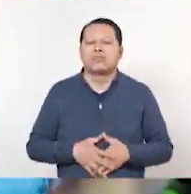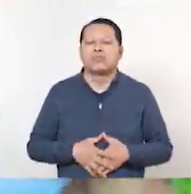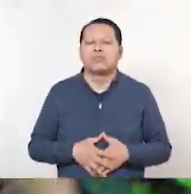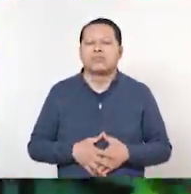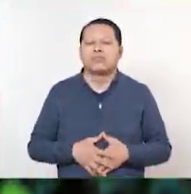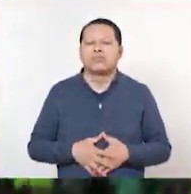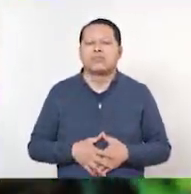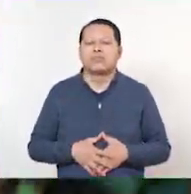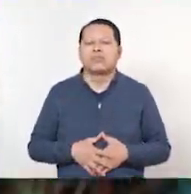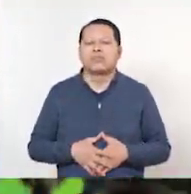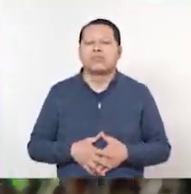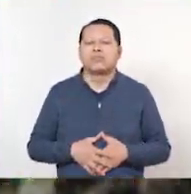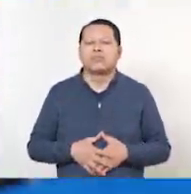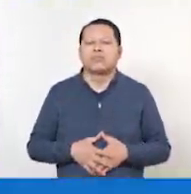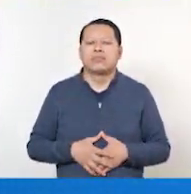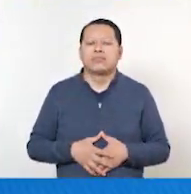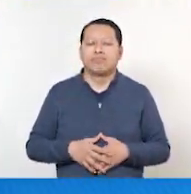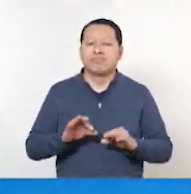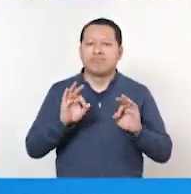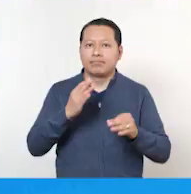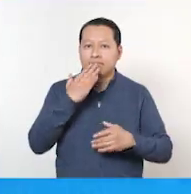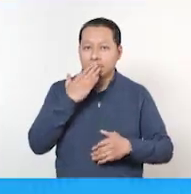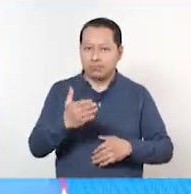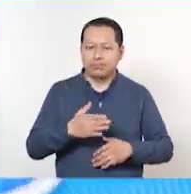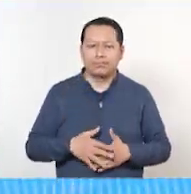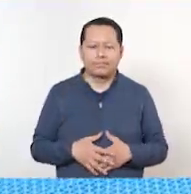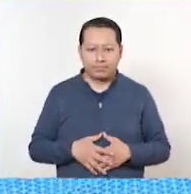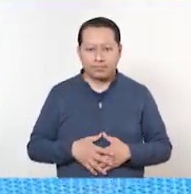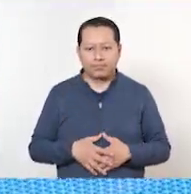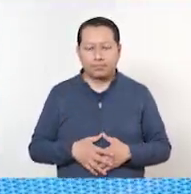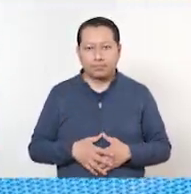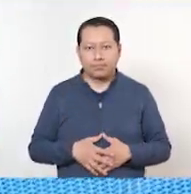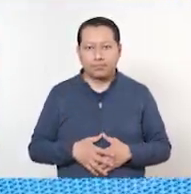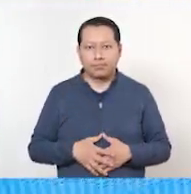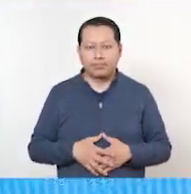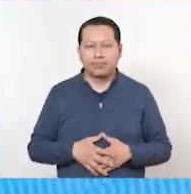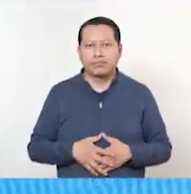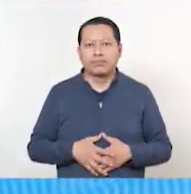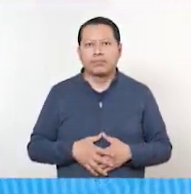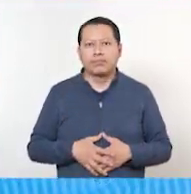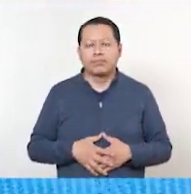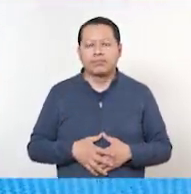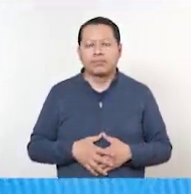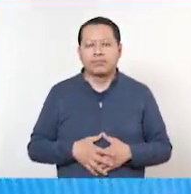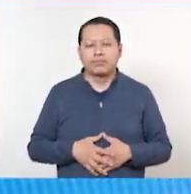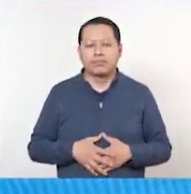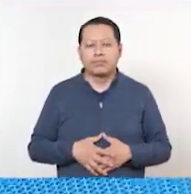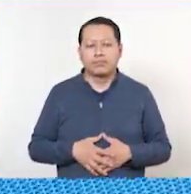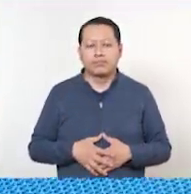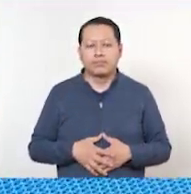mano del mismo pie. Bien, bien.